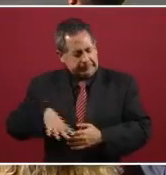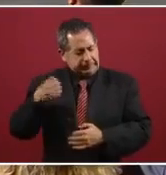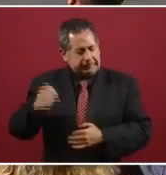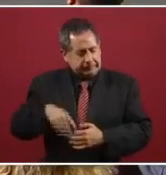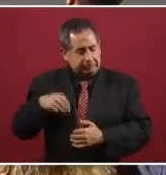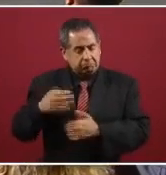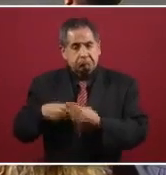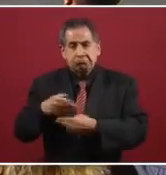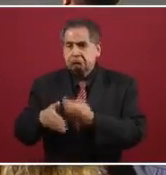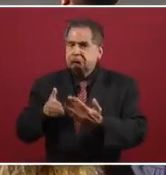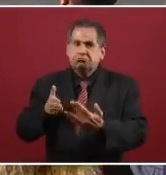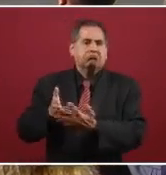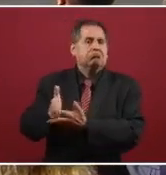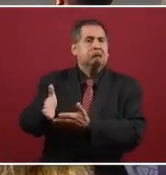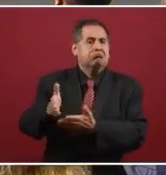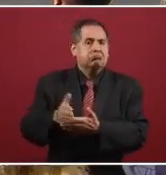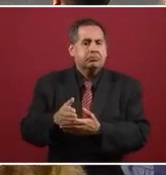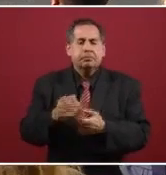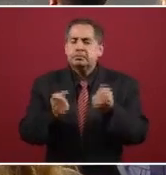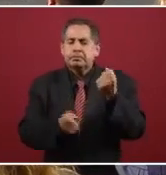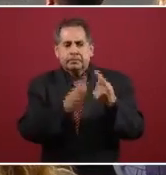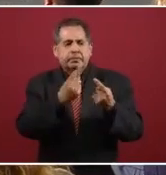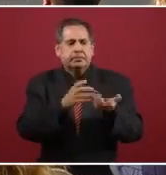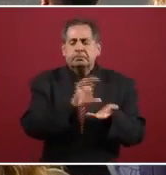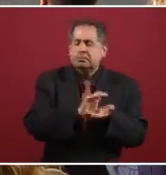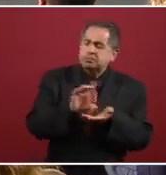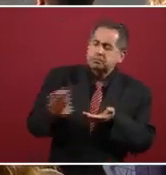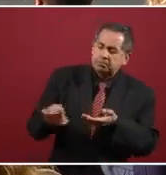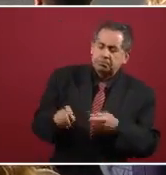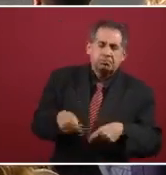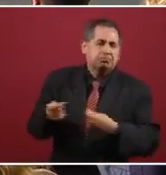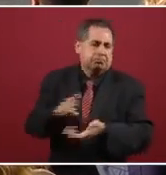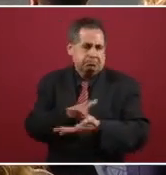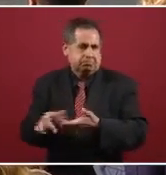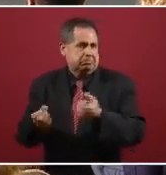esfuerzo de patrocinadores,